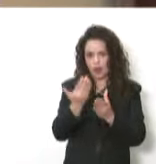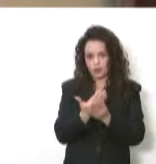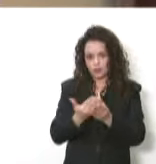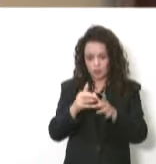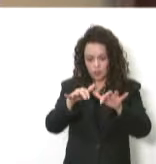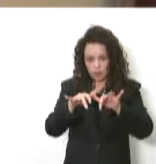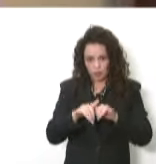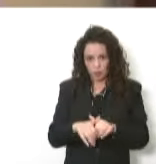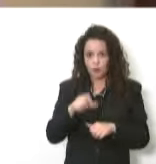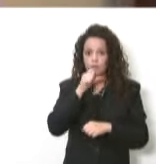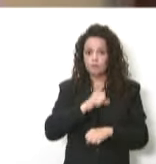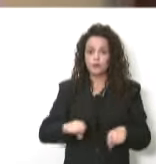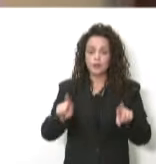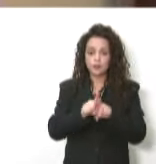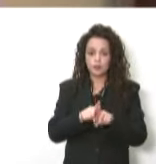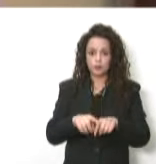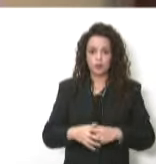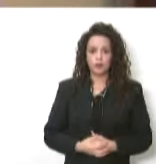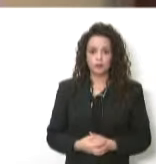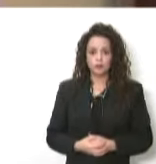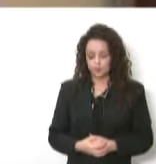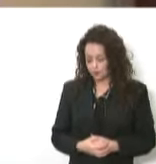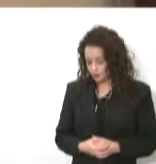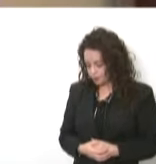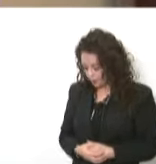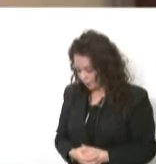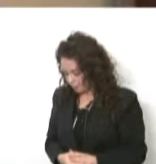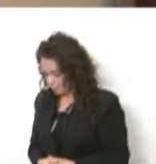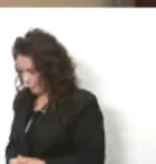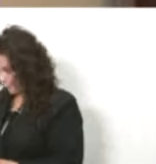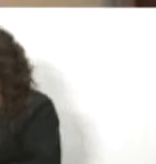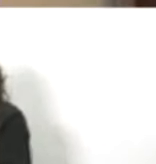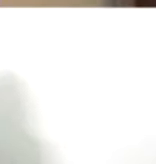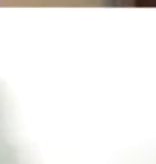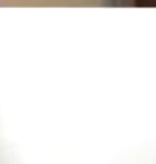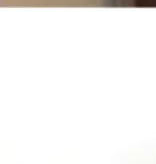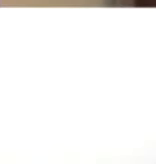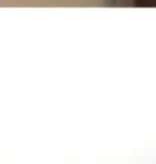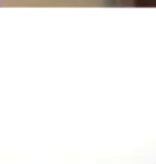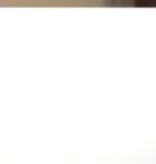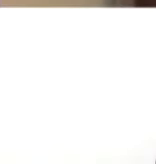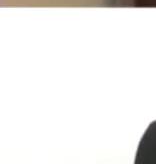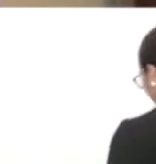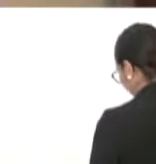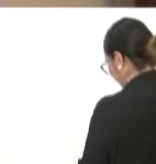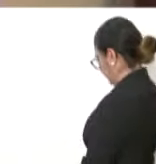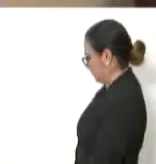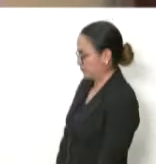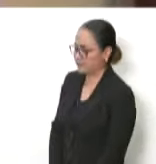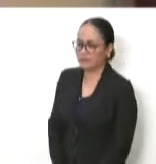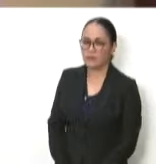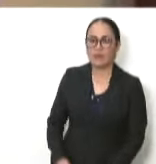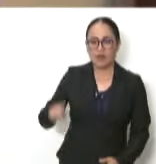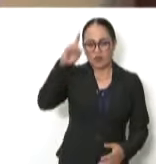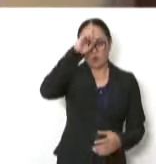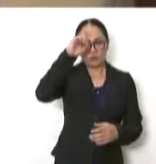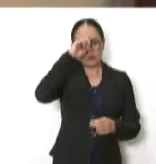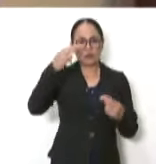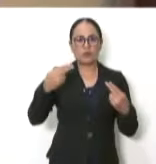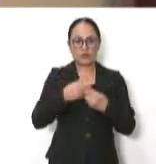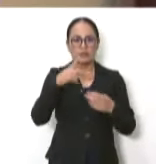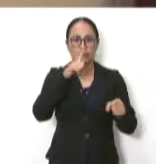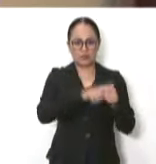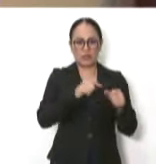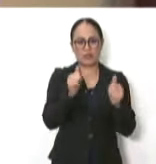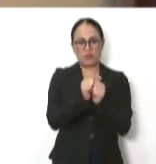como la invasión de competencia del Consejo Nacional por parte del Consejo Estatal y la configuración